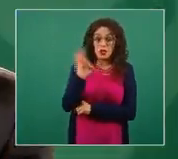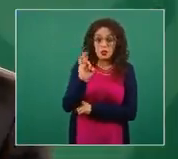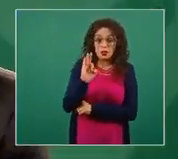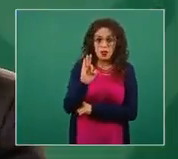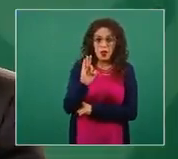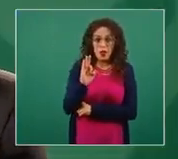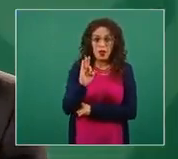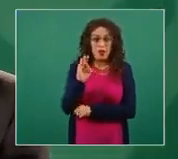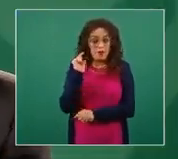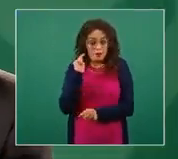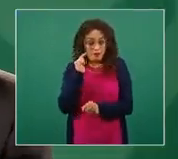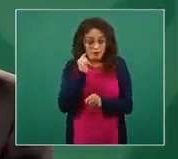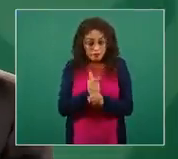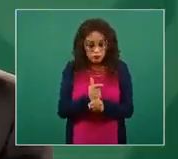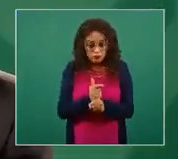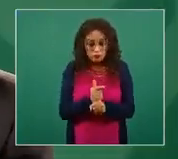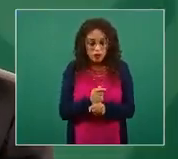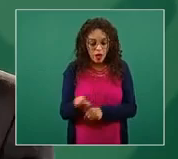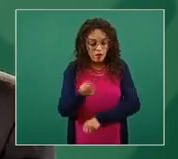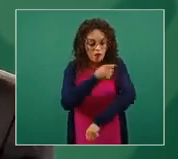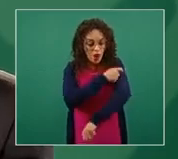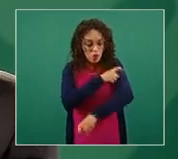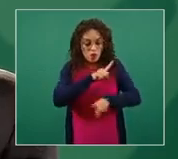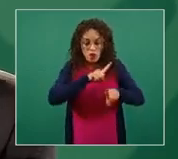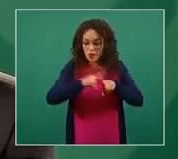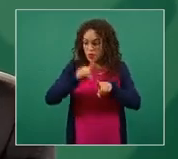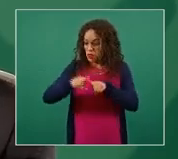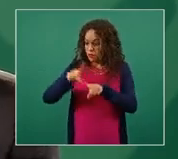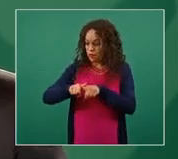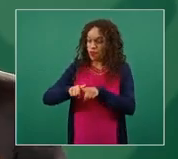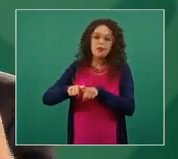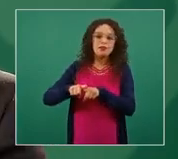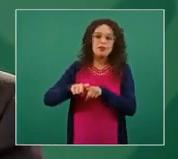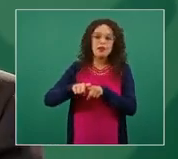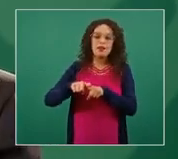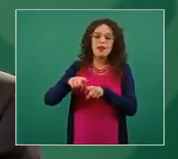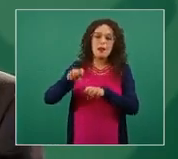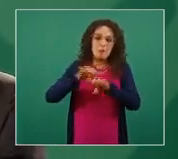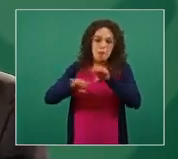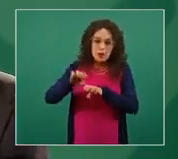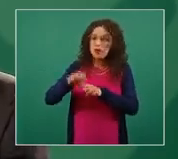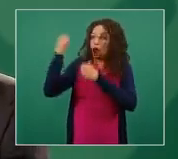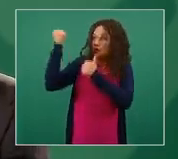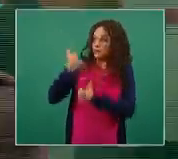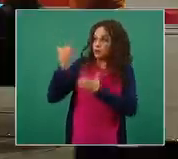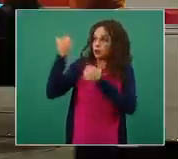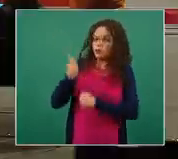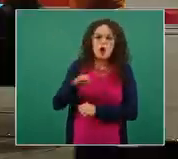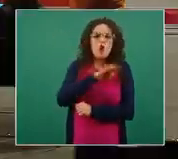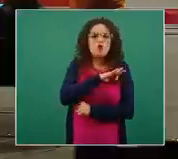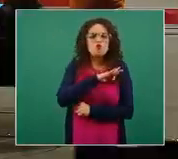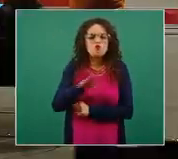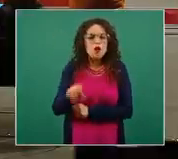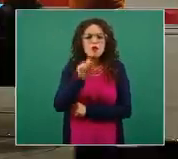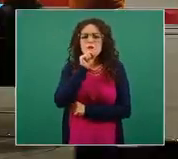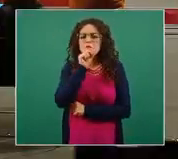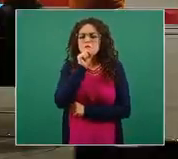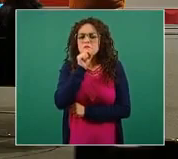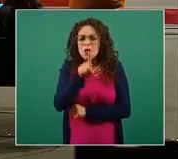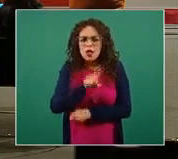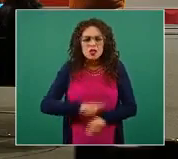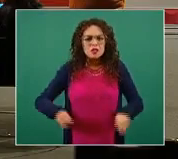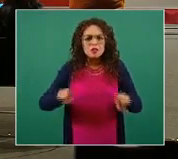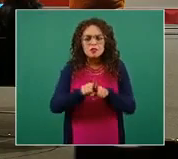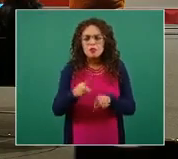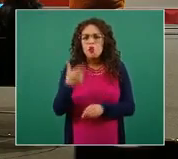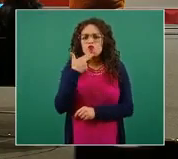que la combinación de vacunas, conforme van llegando, pudiera tener el mismo efecto que si se esperara a tener